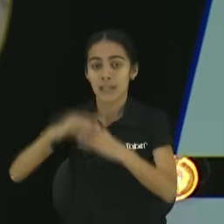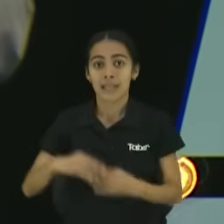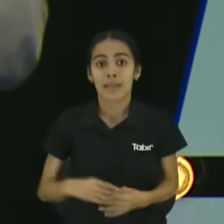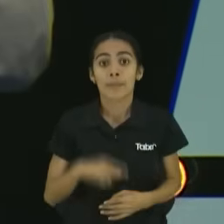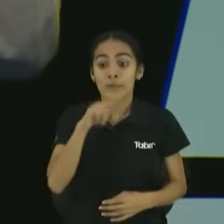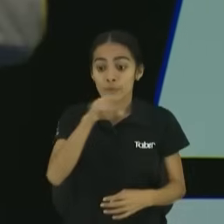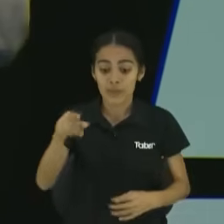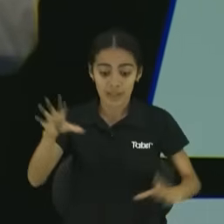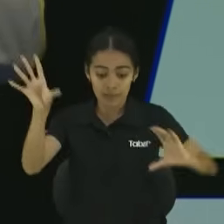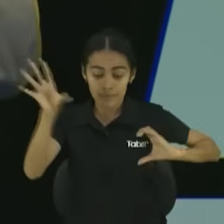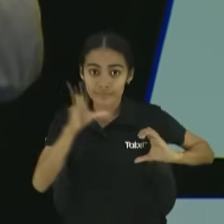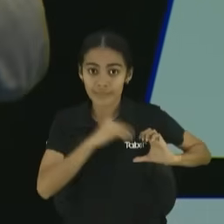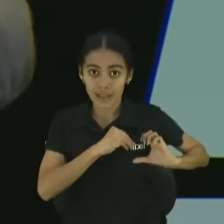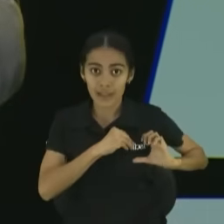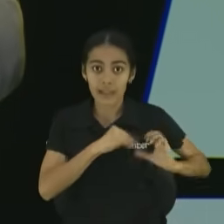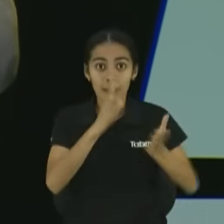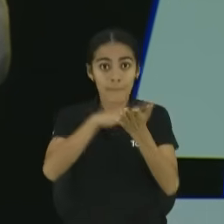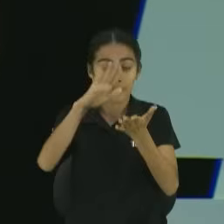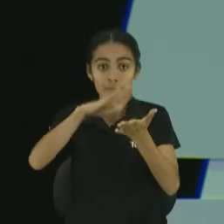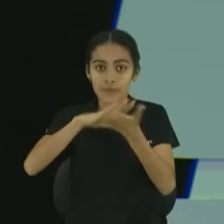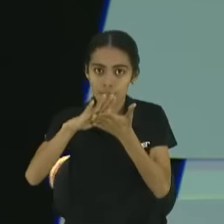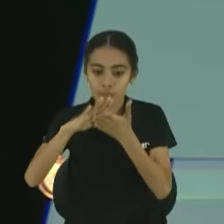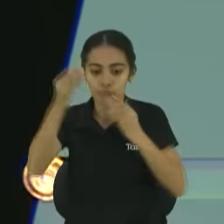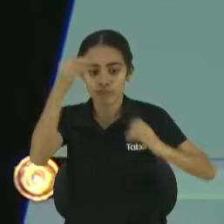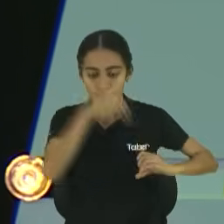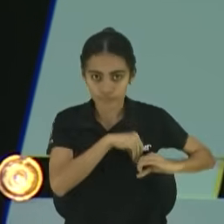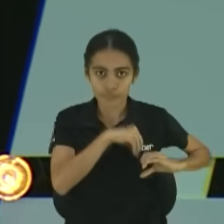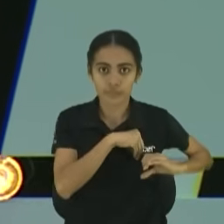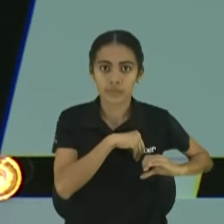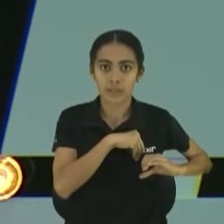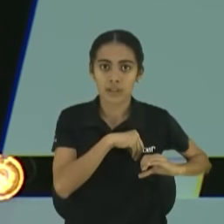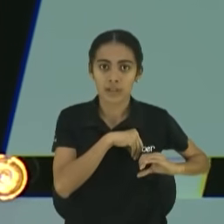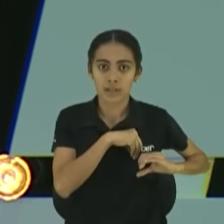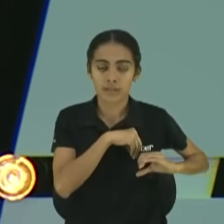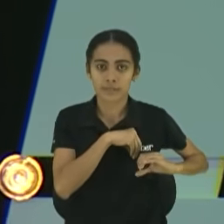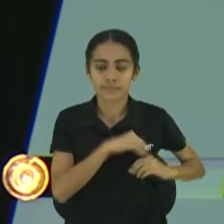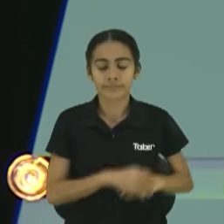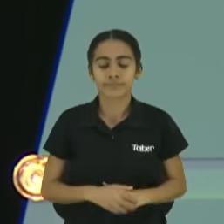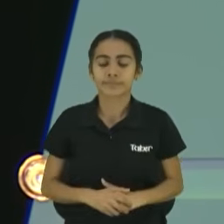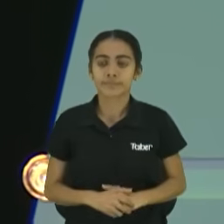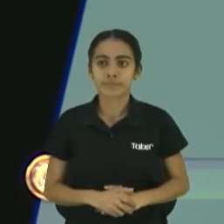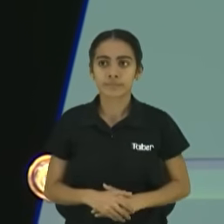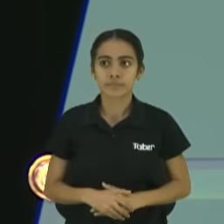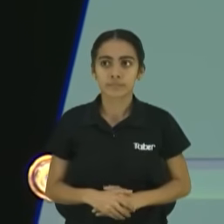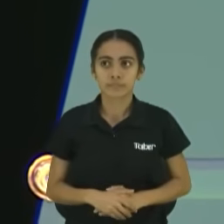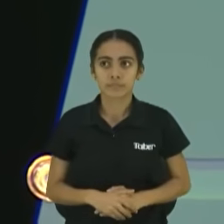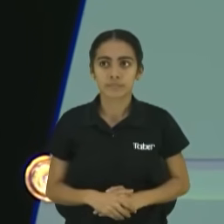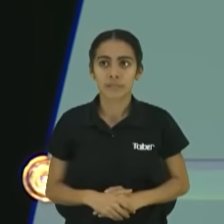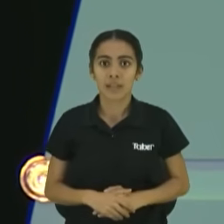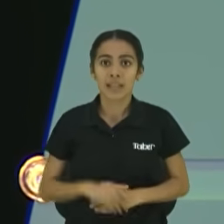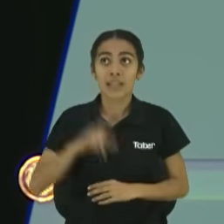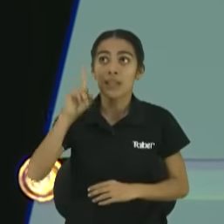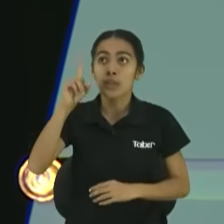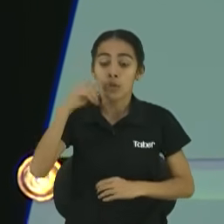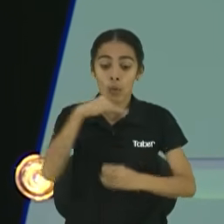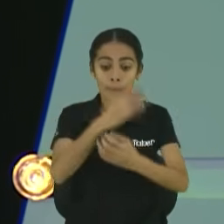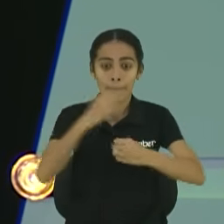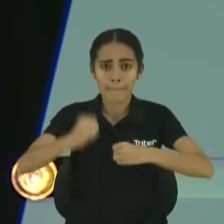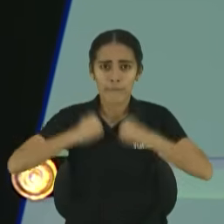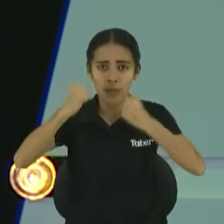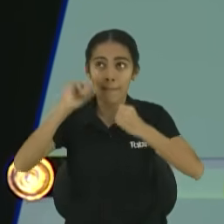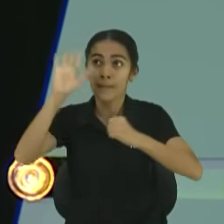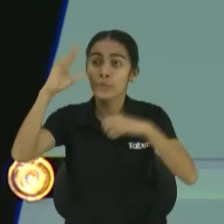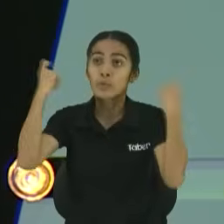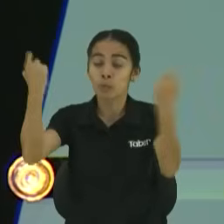Espíritu Santo, que es otro tema para otro día. Es teñido, inmerso en, y Él lo va a empoderar para su gloria. En segundo